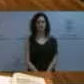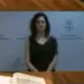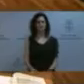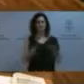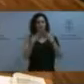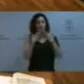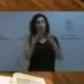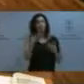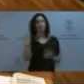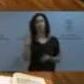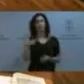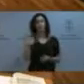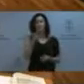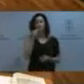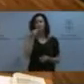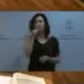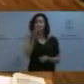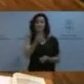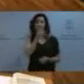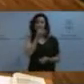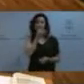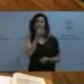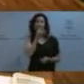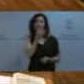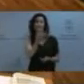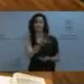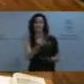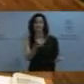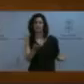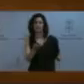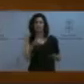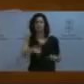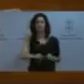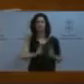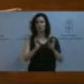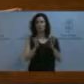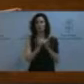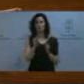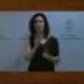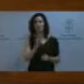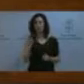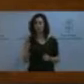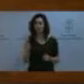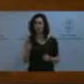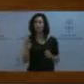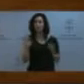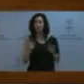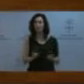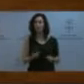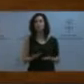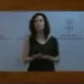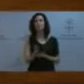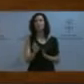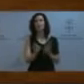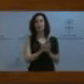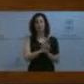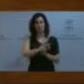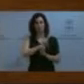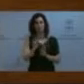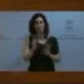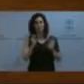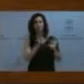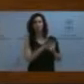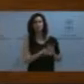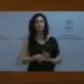Gracias, señor presidente. Buenas tardes ya, señorías. Hoy el Grupo Parlamentario Popular presenta una proposición no de ley